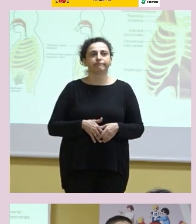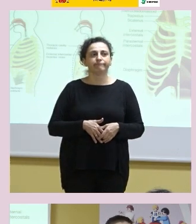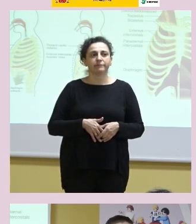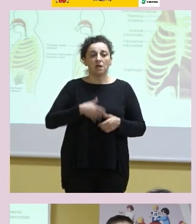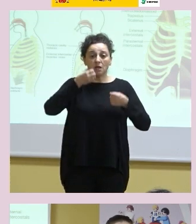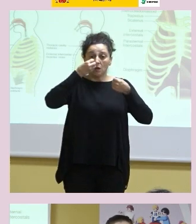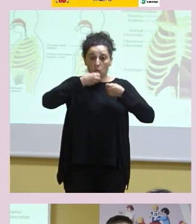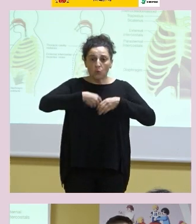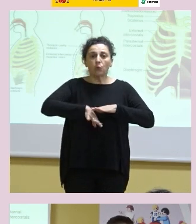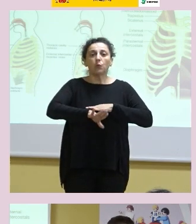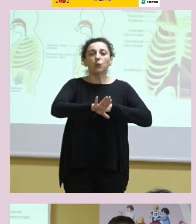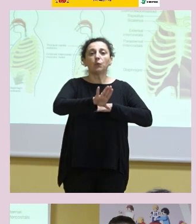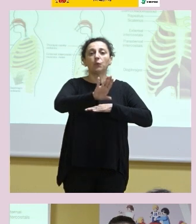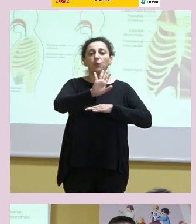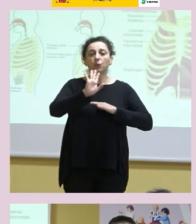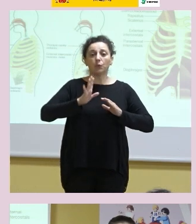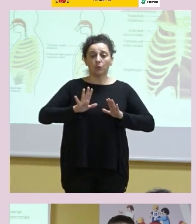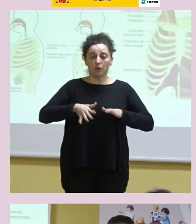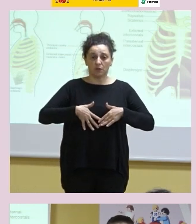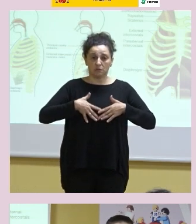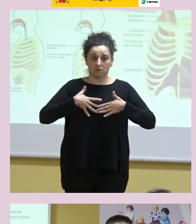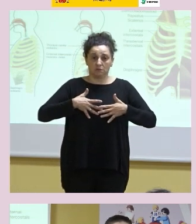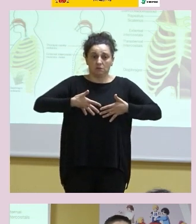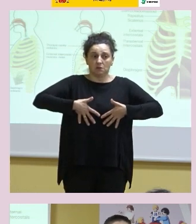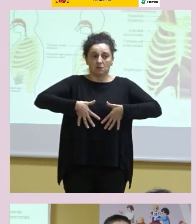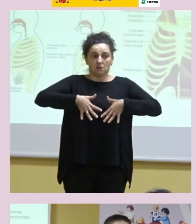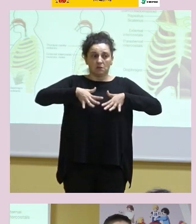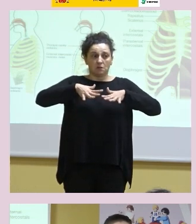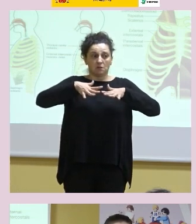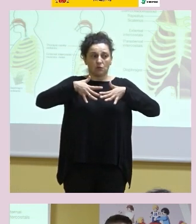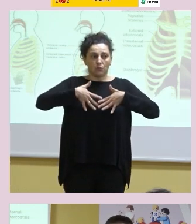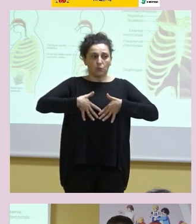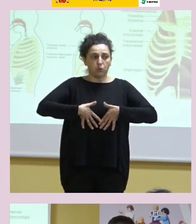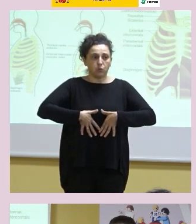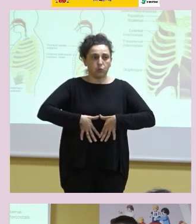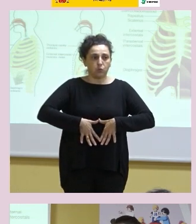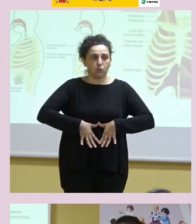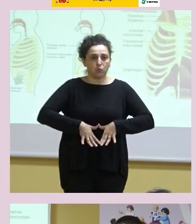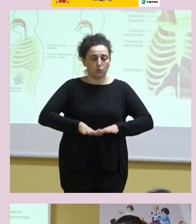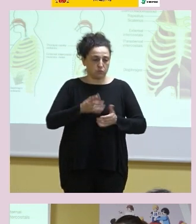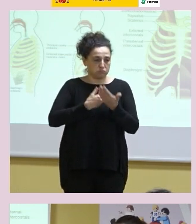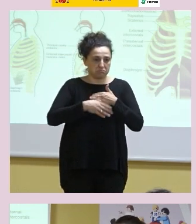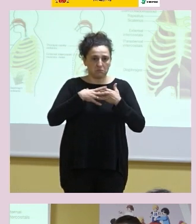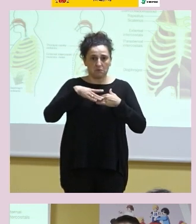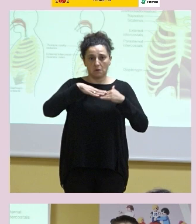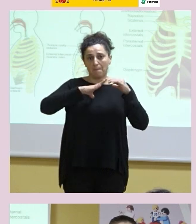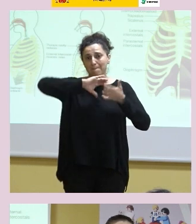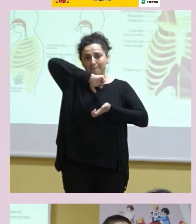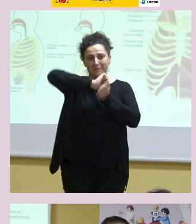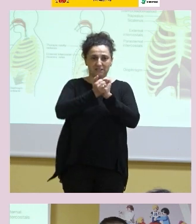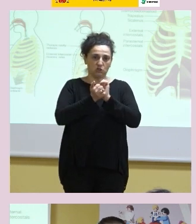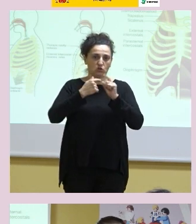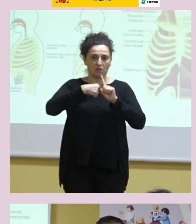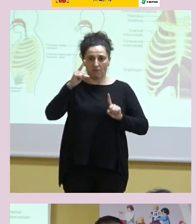cuando expulsamos el aire, las vísceras ascienden, el diafragma también, y expulsamos todo el aire por una diferencia de presiones.